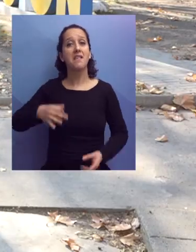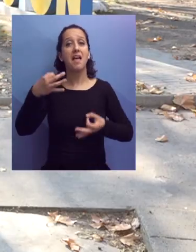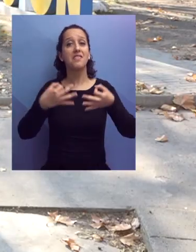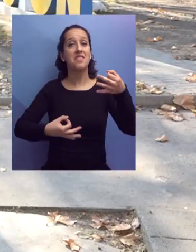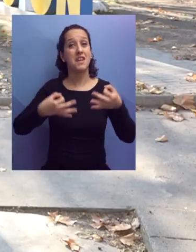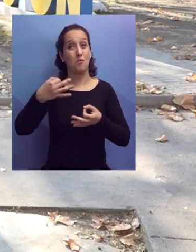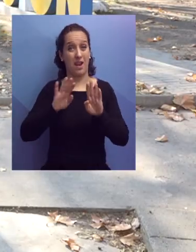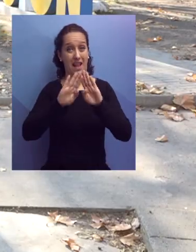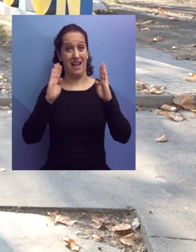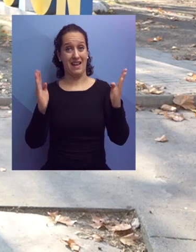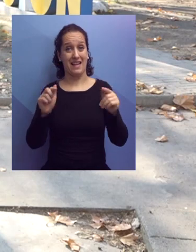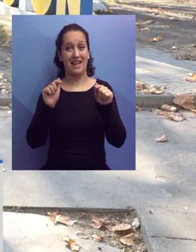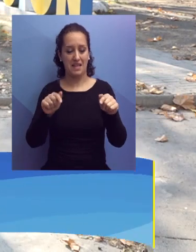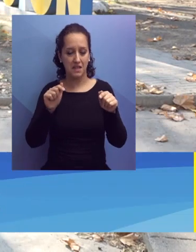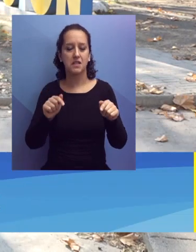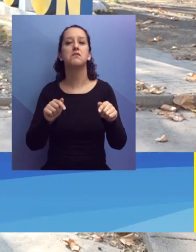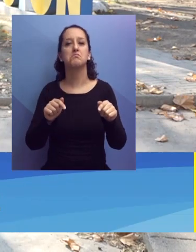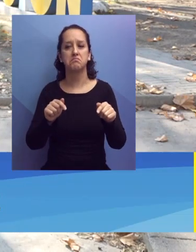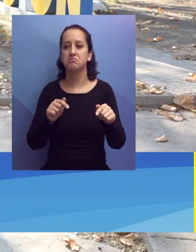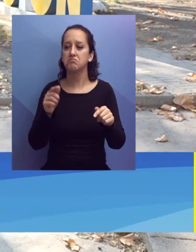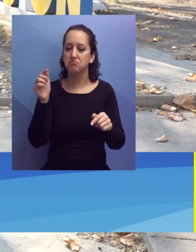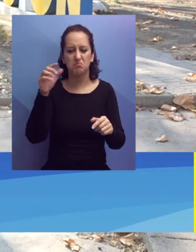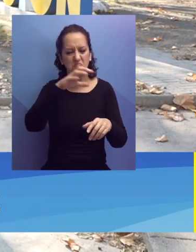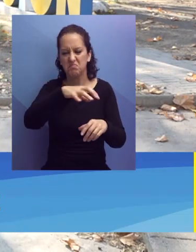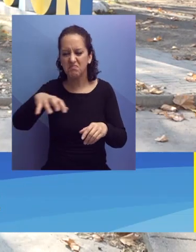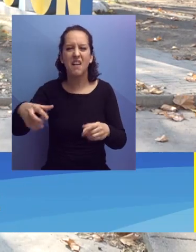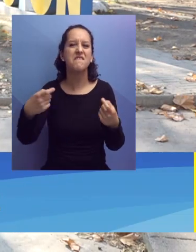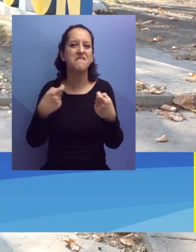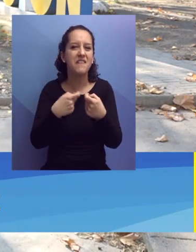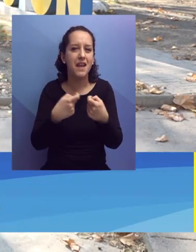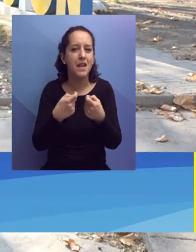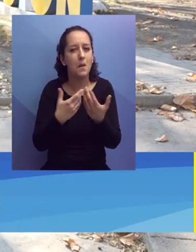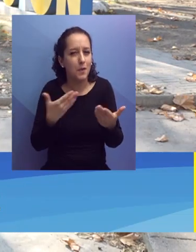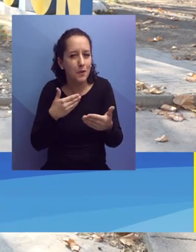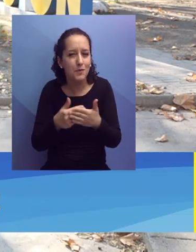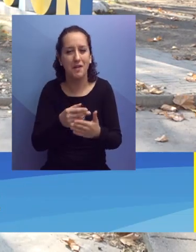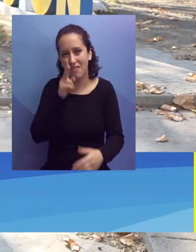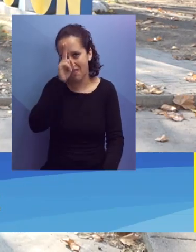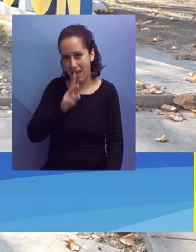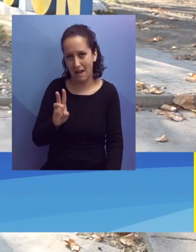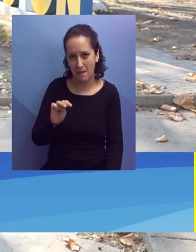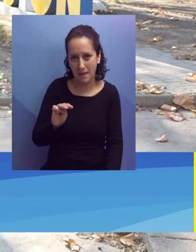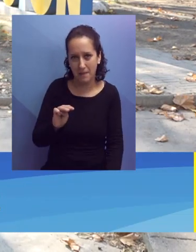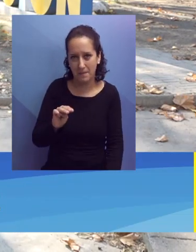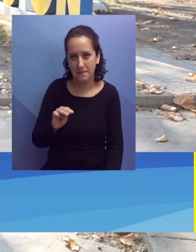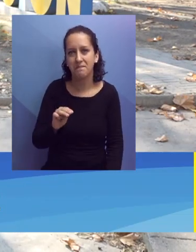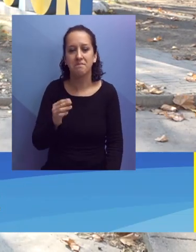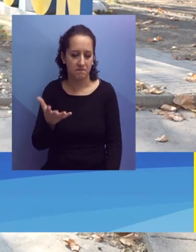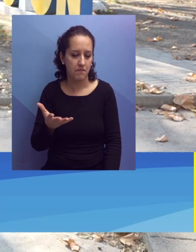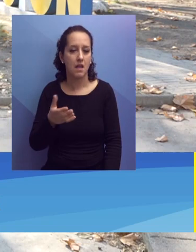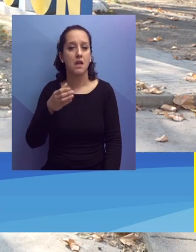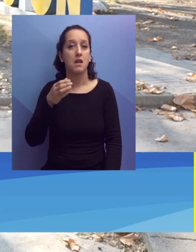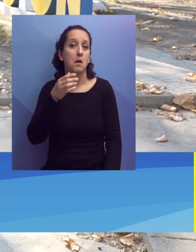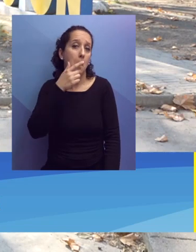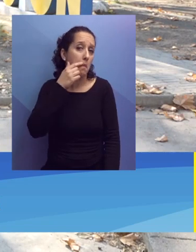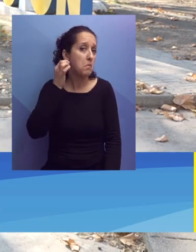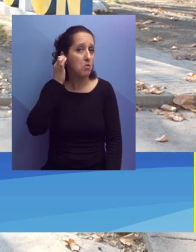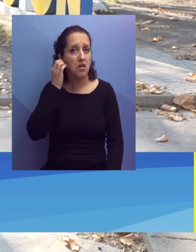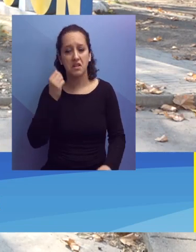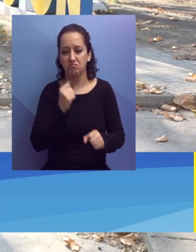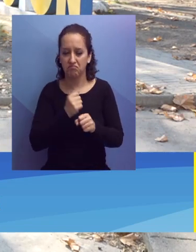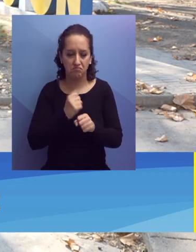La Plaza de Tribunales fue el lugar escogido para realizar diferentes ferias con motivo del Día de la Madre, espacio